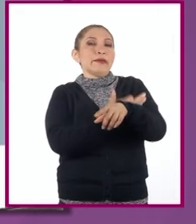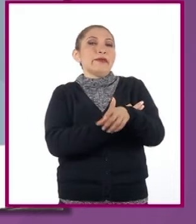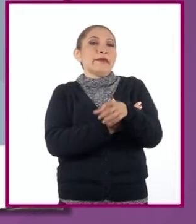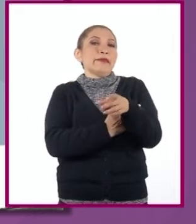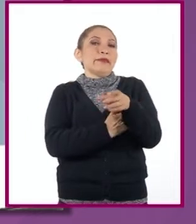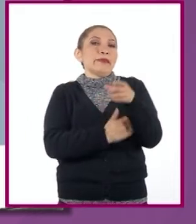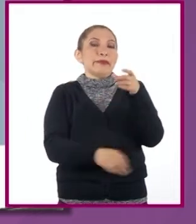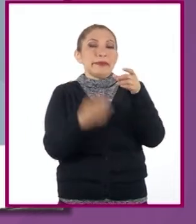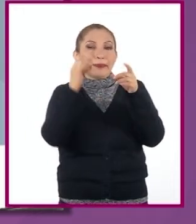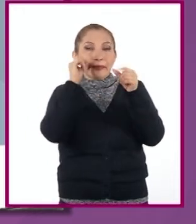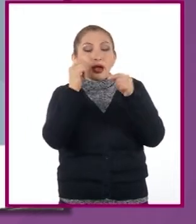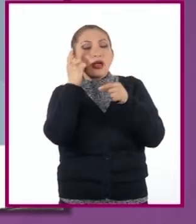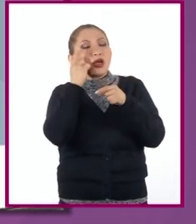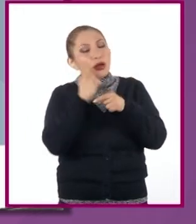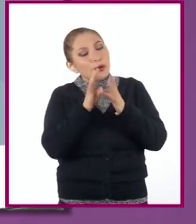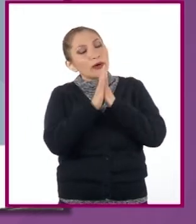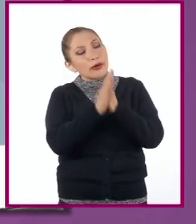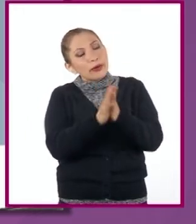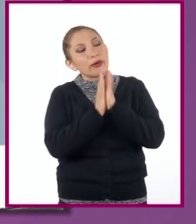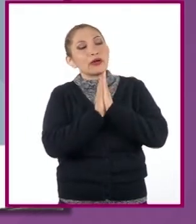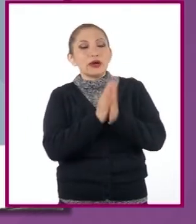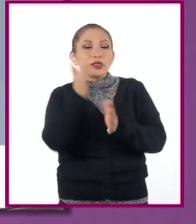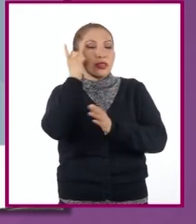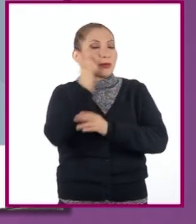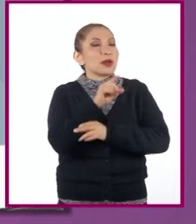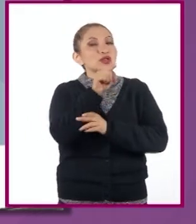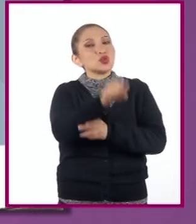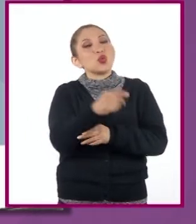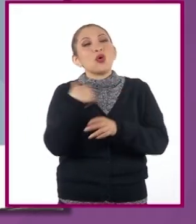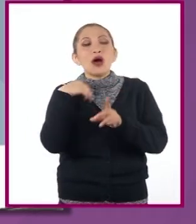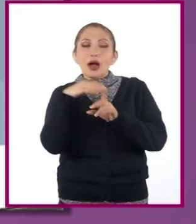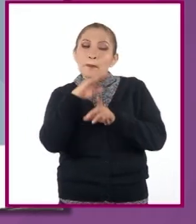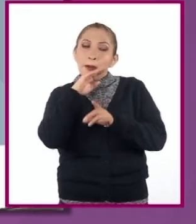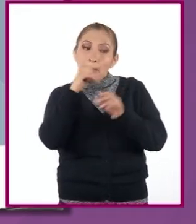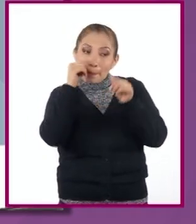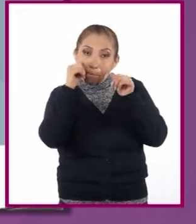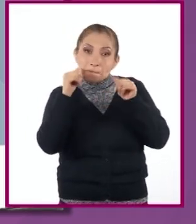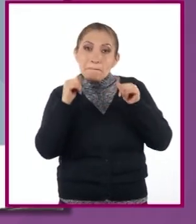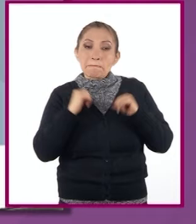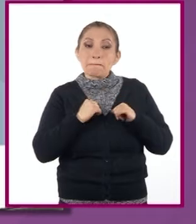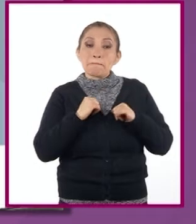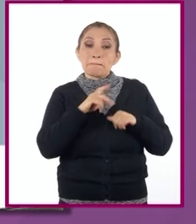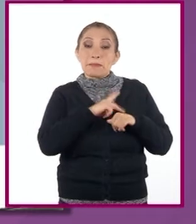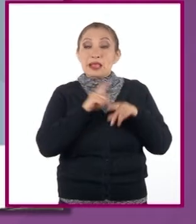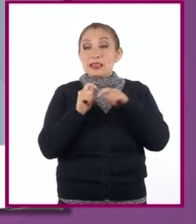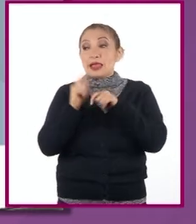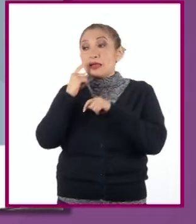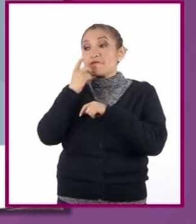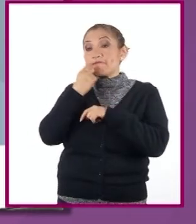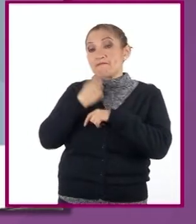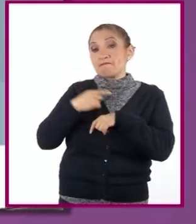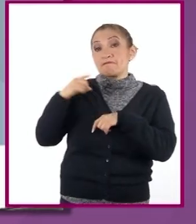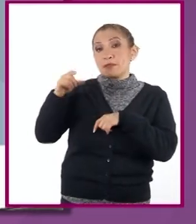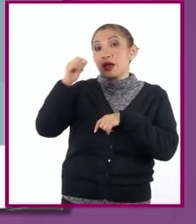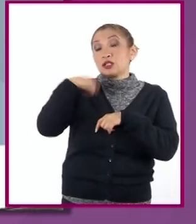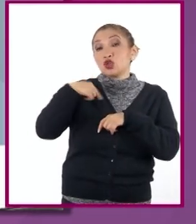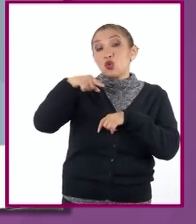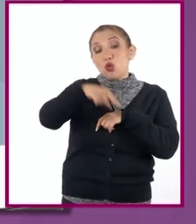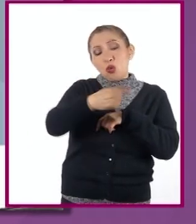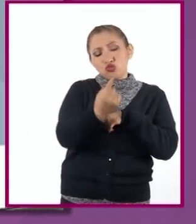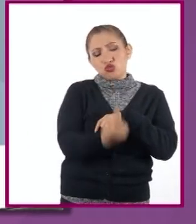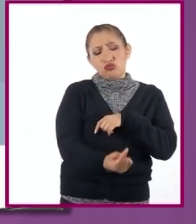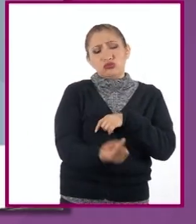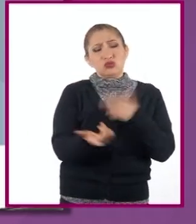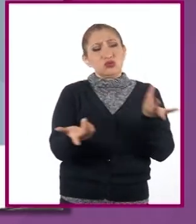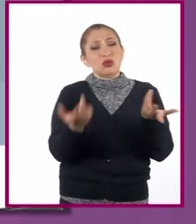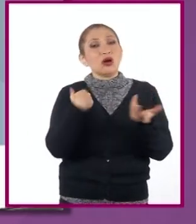cierren. Dormite, por Dios, dormite y hacerle caso a tu mamá. Mi tía ya me contó que siendo vos tan